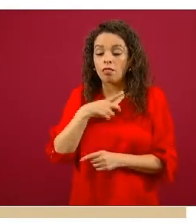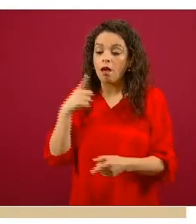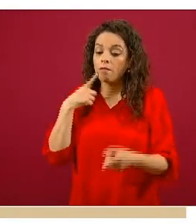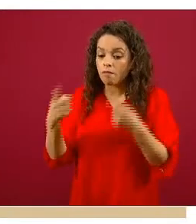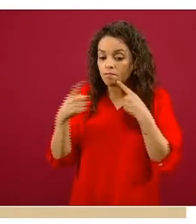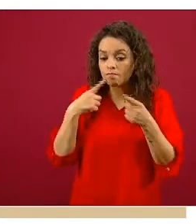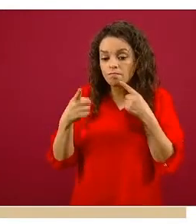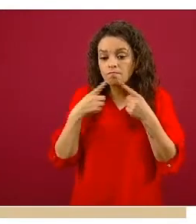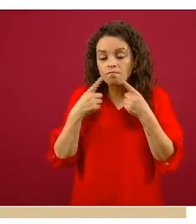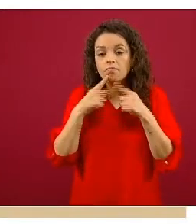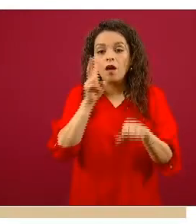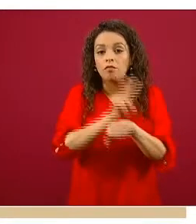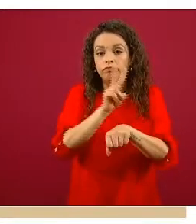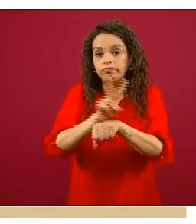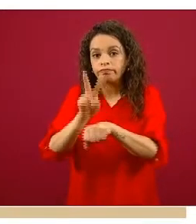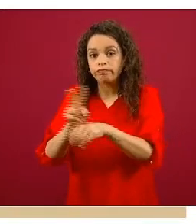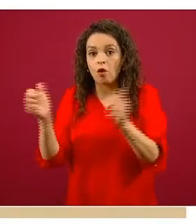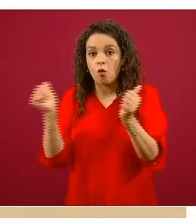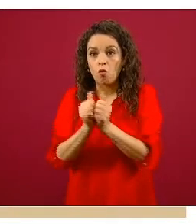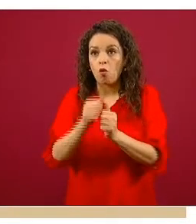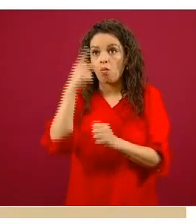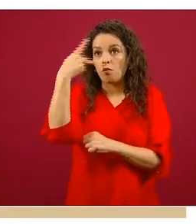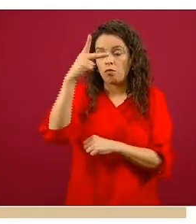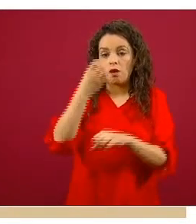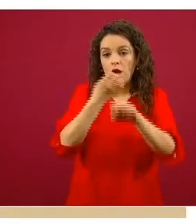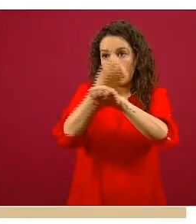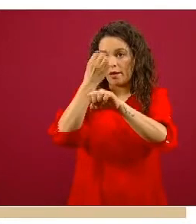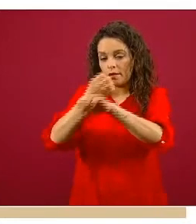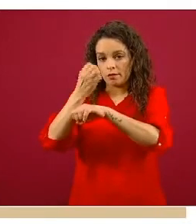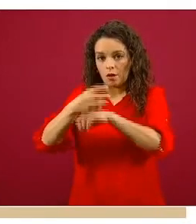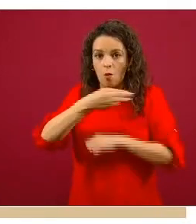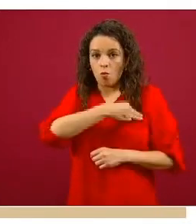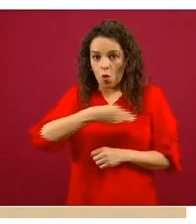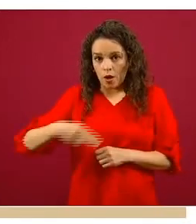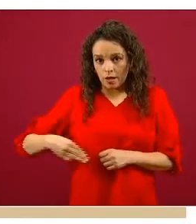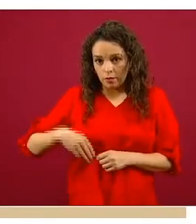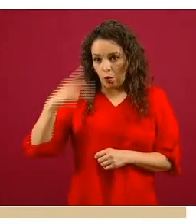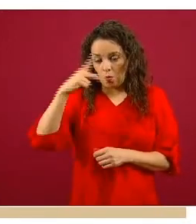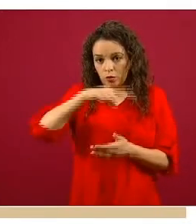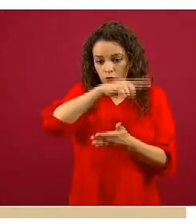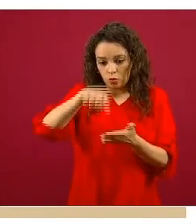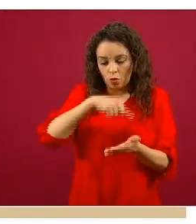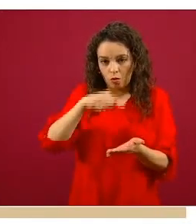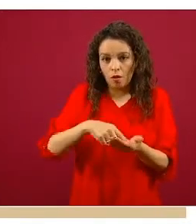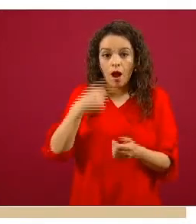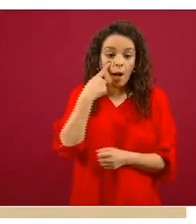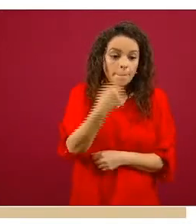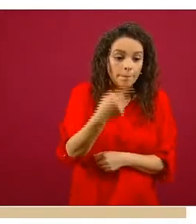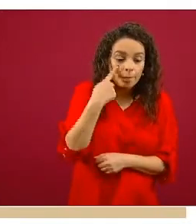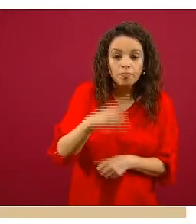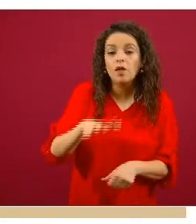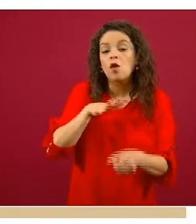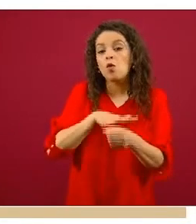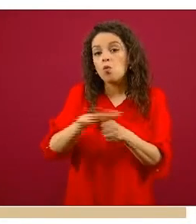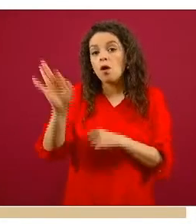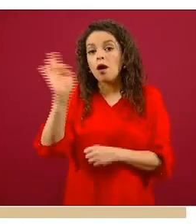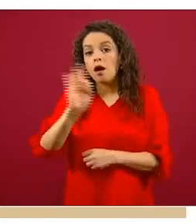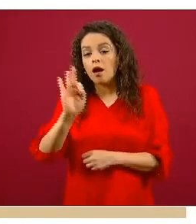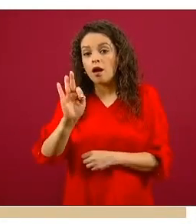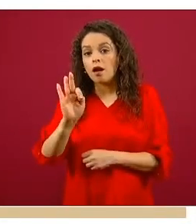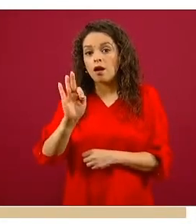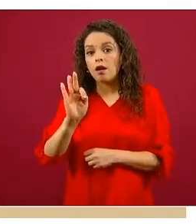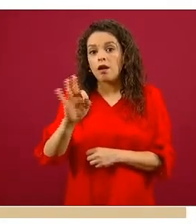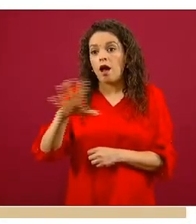federativas, a mantener este monitoreo en lo local para siempre estar atentos de en qué municipios puede haber saturación en un momento